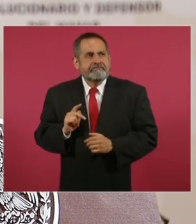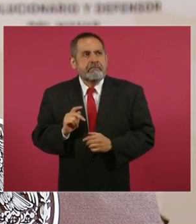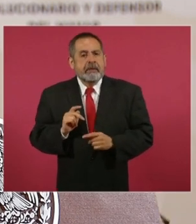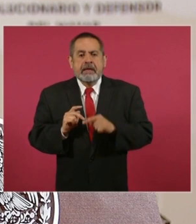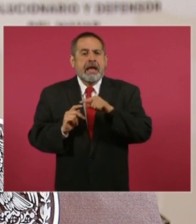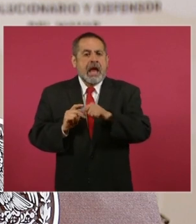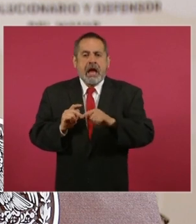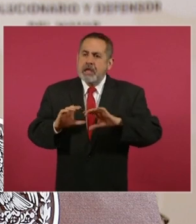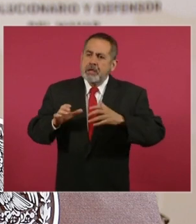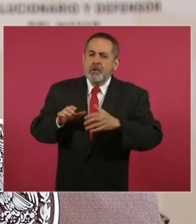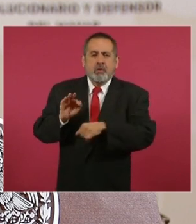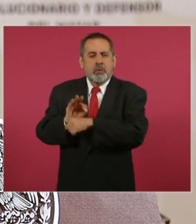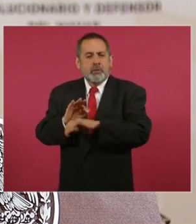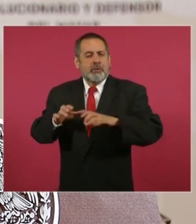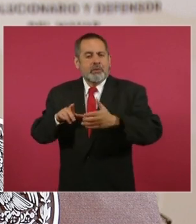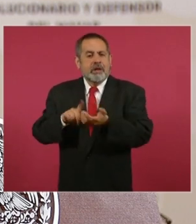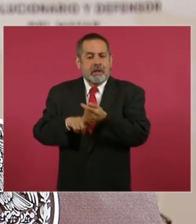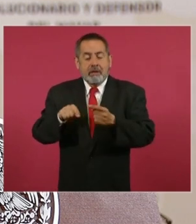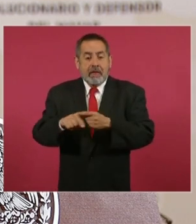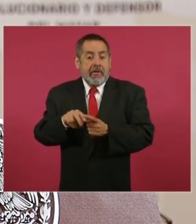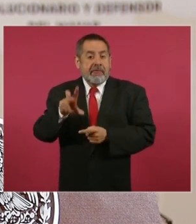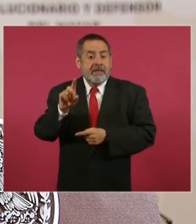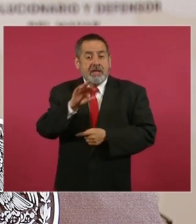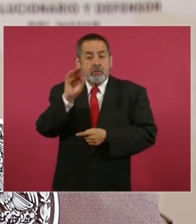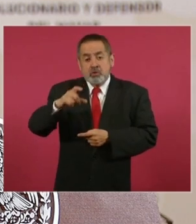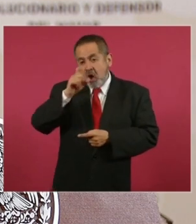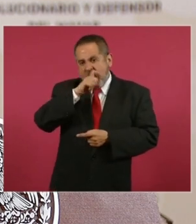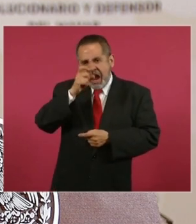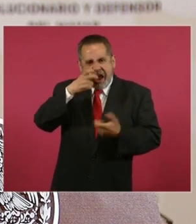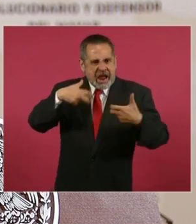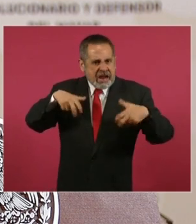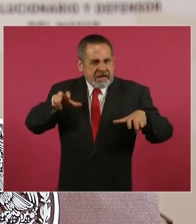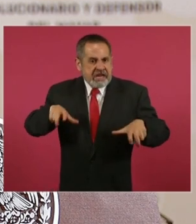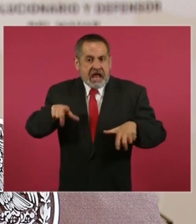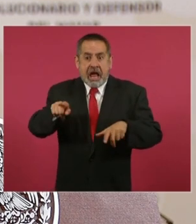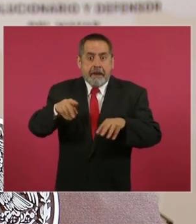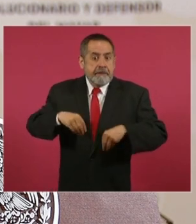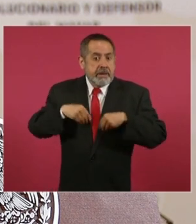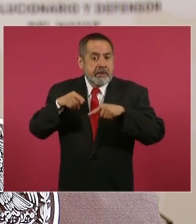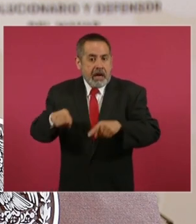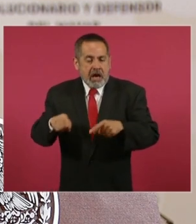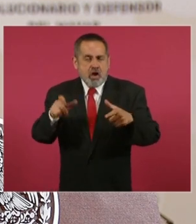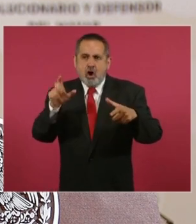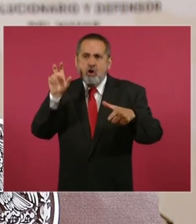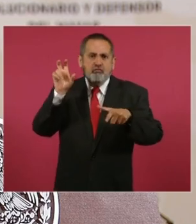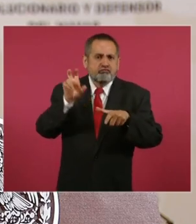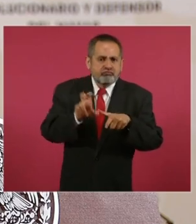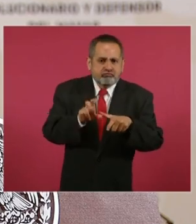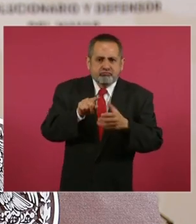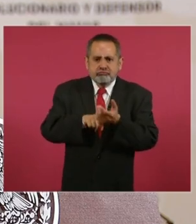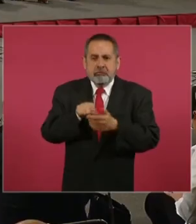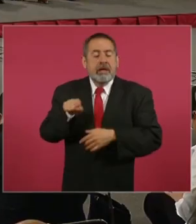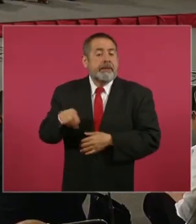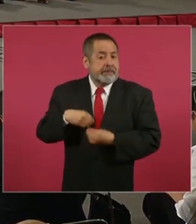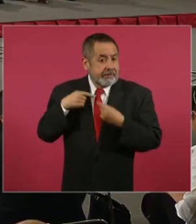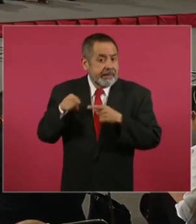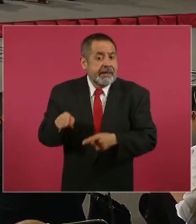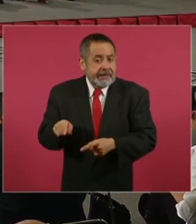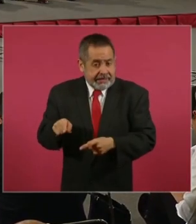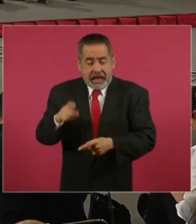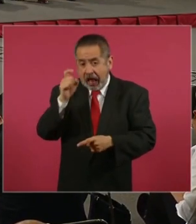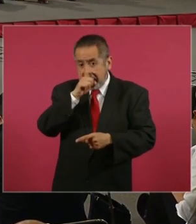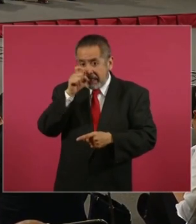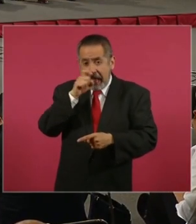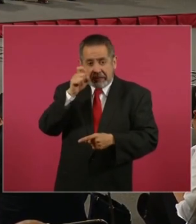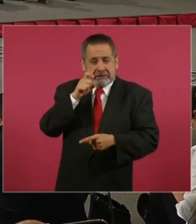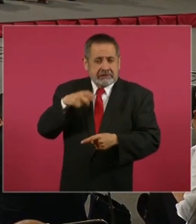Ahí habitan el 30% de las águilas reales del país. Ahí están sus nidos. Ajá, el emblema de México con estos